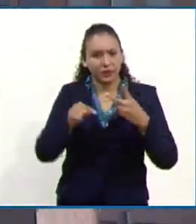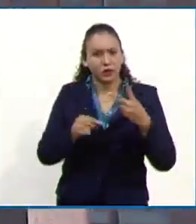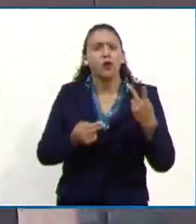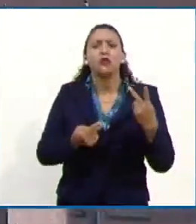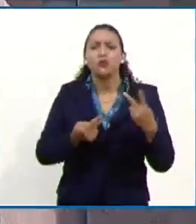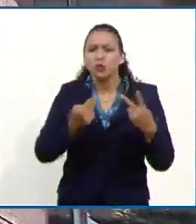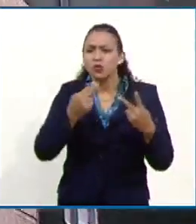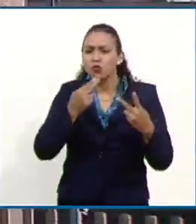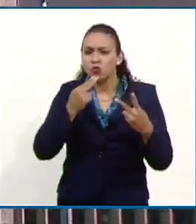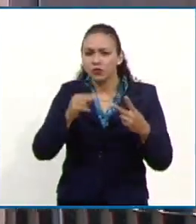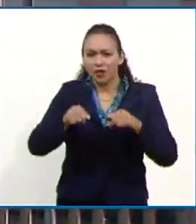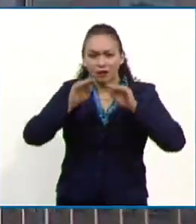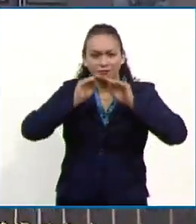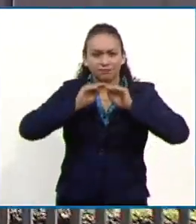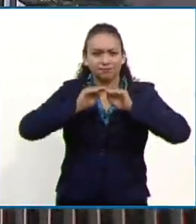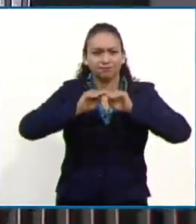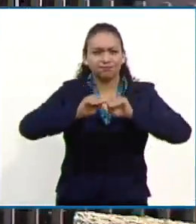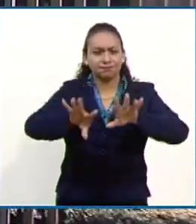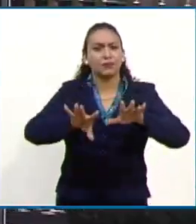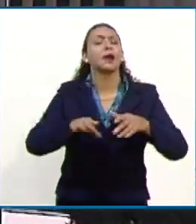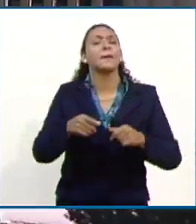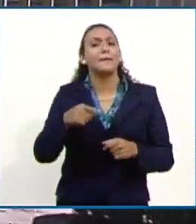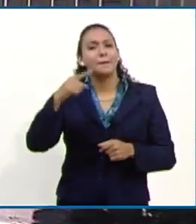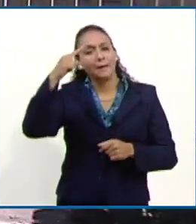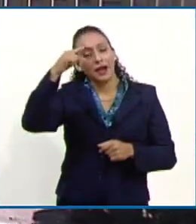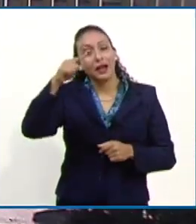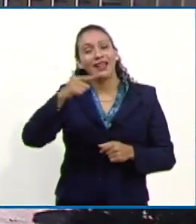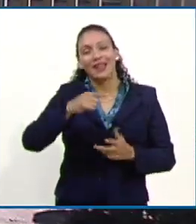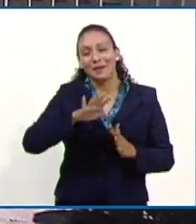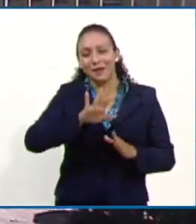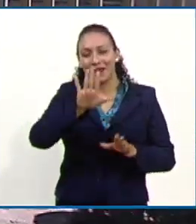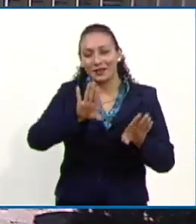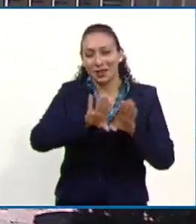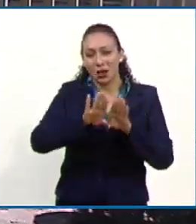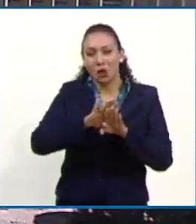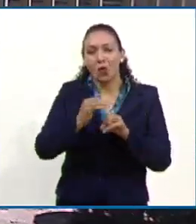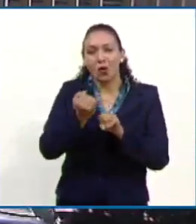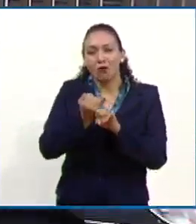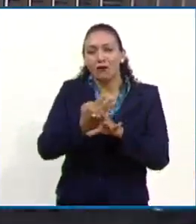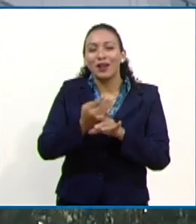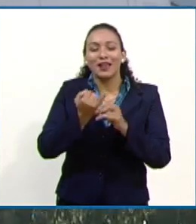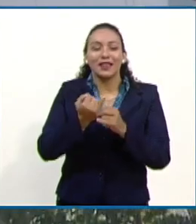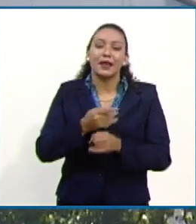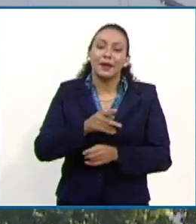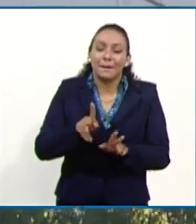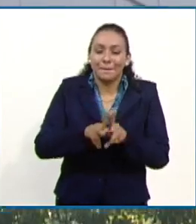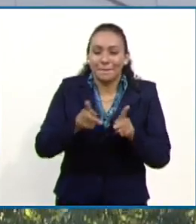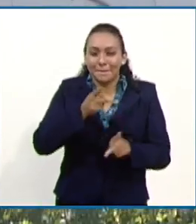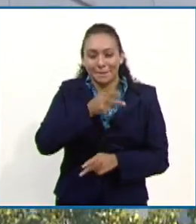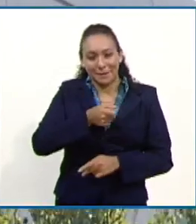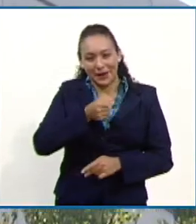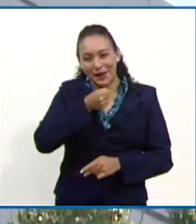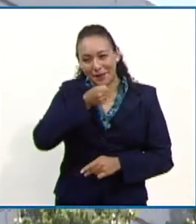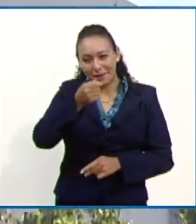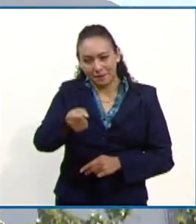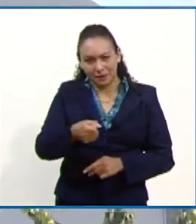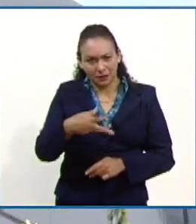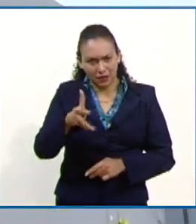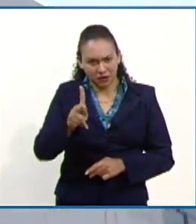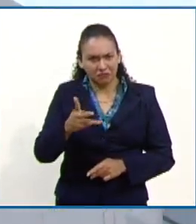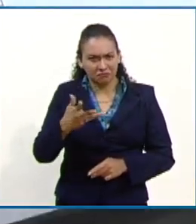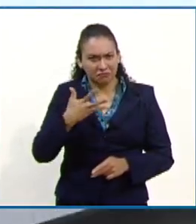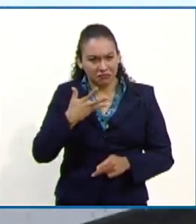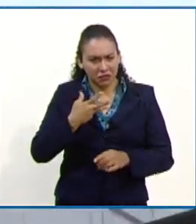pauta al difundir propaganda presuntamente disfrazada de información periodística, pues el mensaje cuenta con los elementos